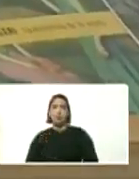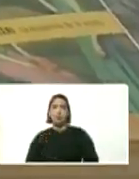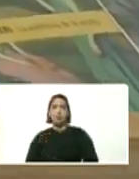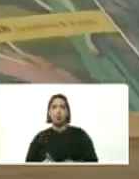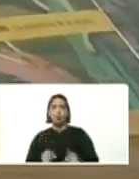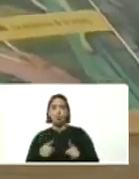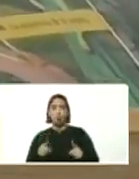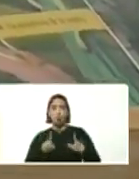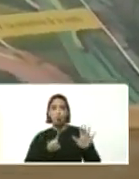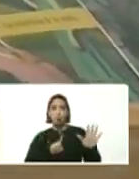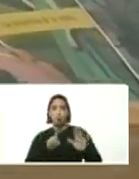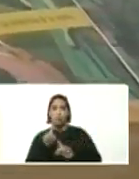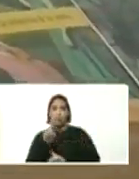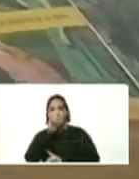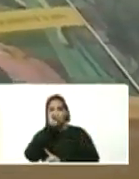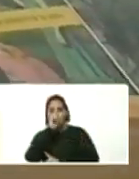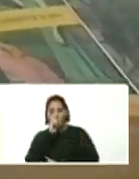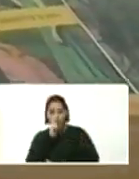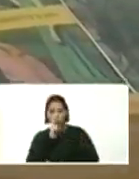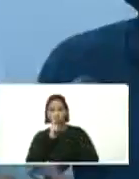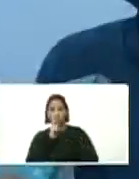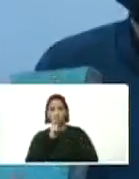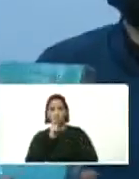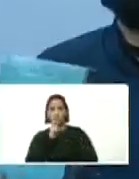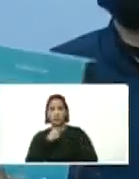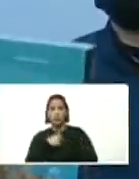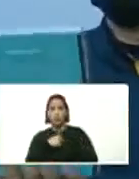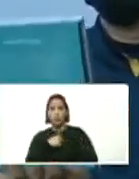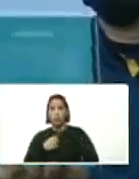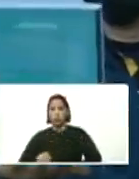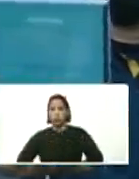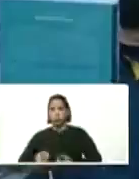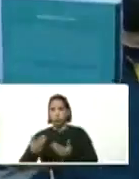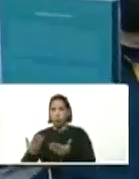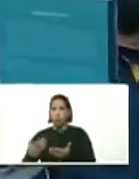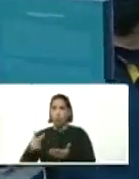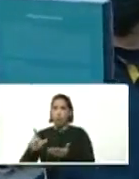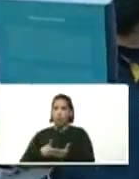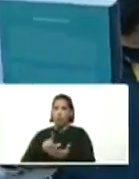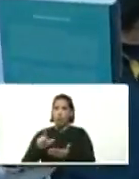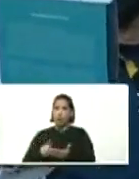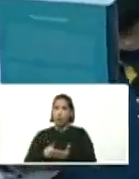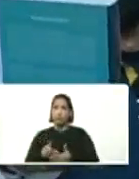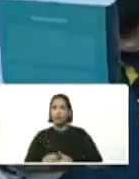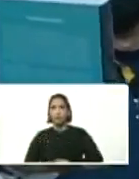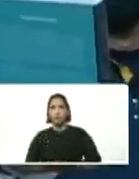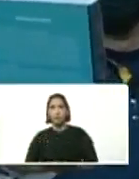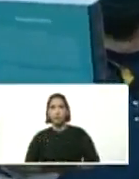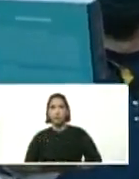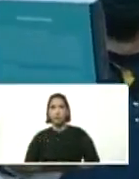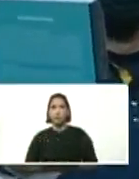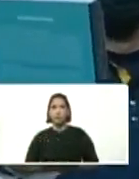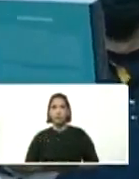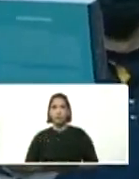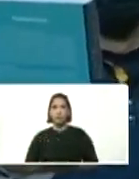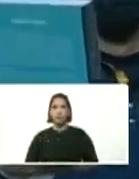Cumplió 61 años. Y yo le mandé este libro de Vladimir Acosta.